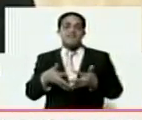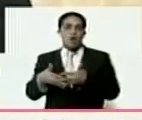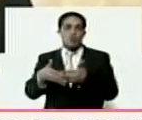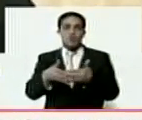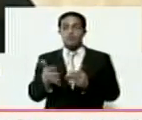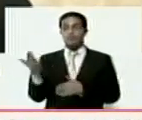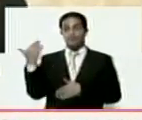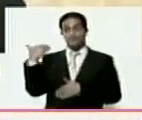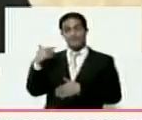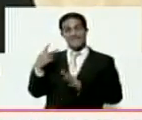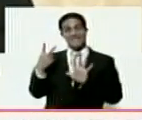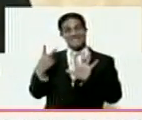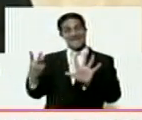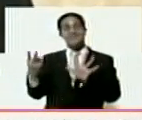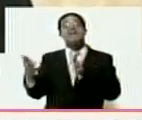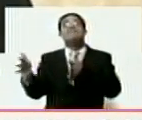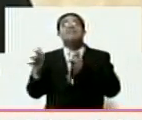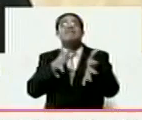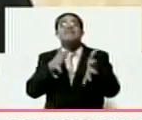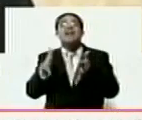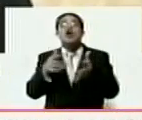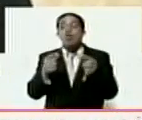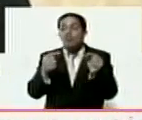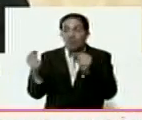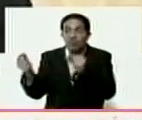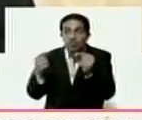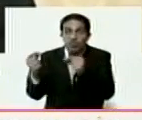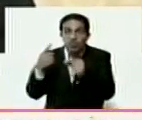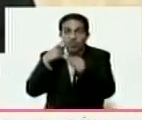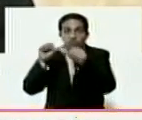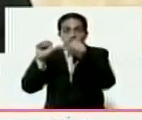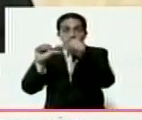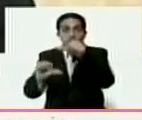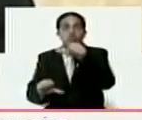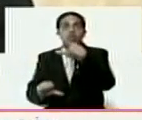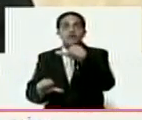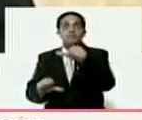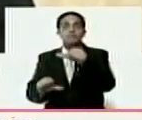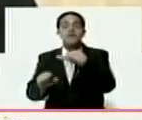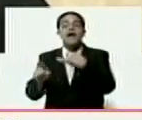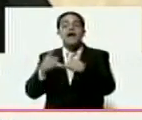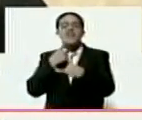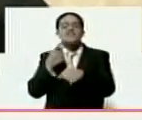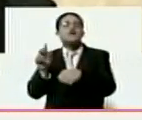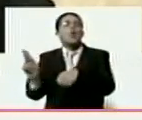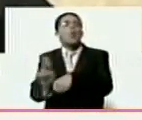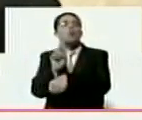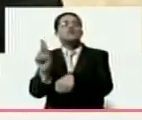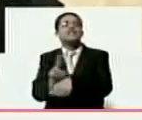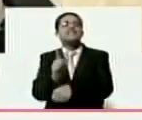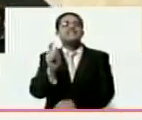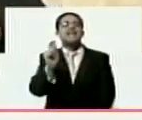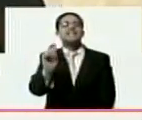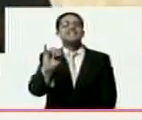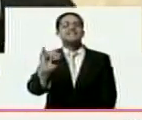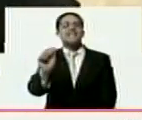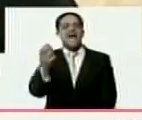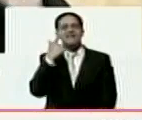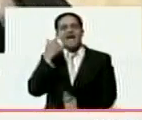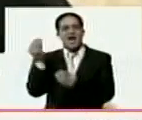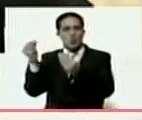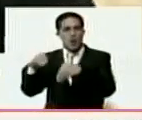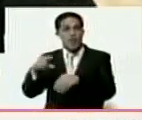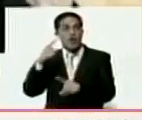de febrero, y ya asomaban todo esto, utilizando el TIAR para tratar de vincular a Venezuela